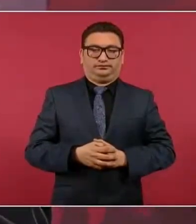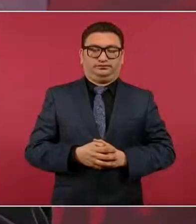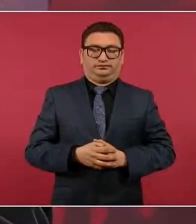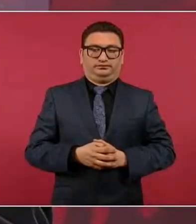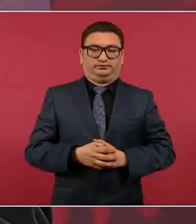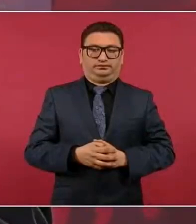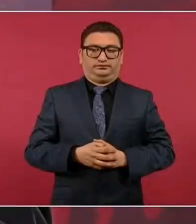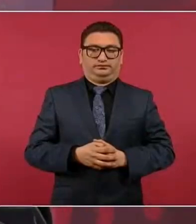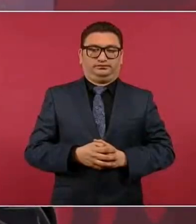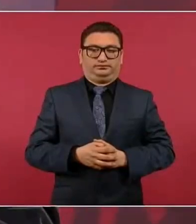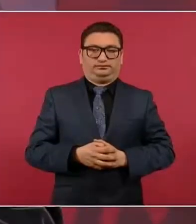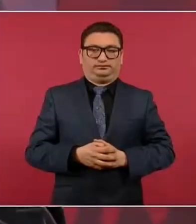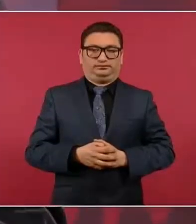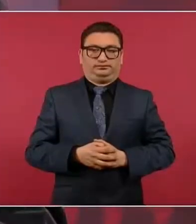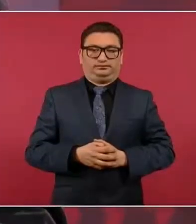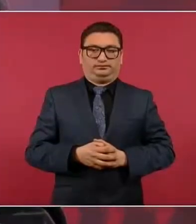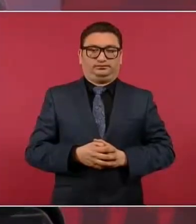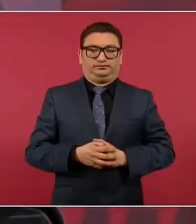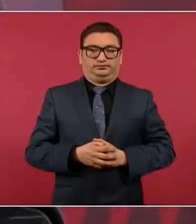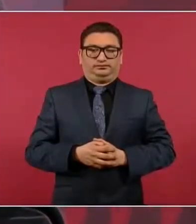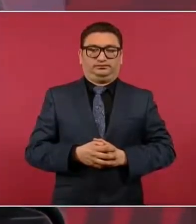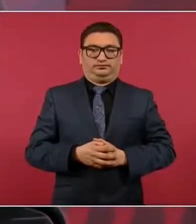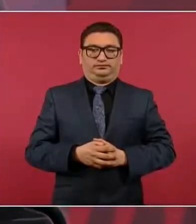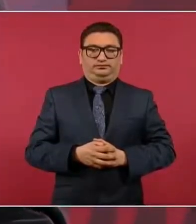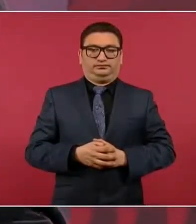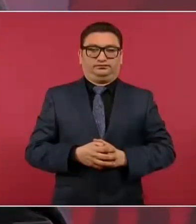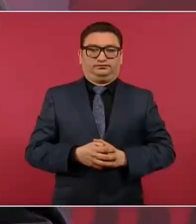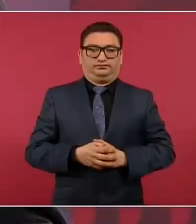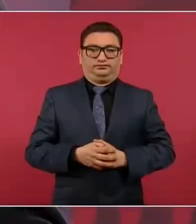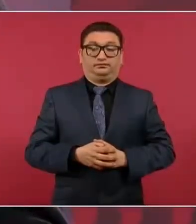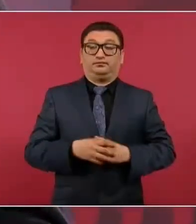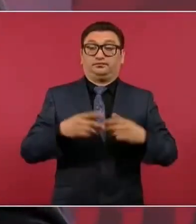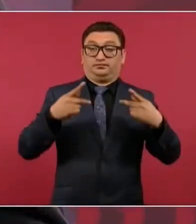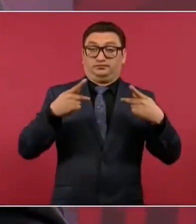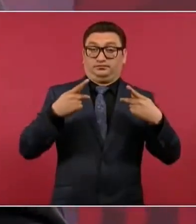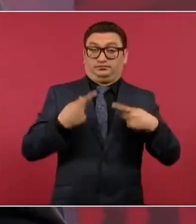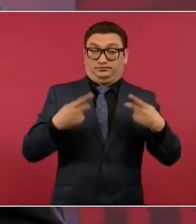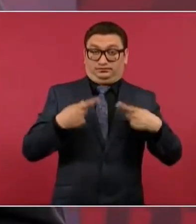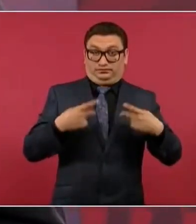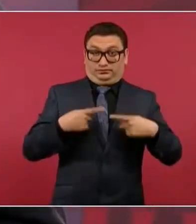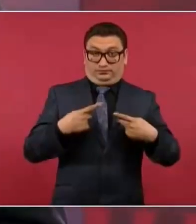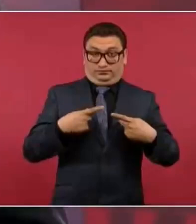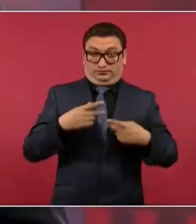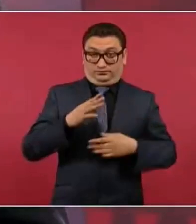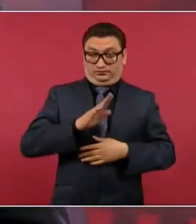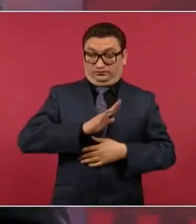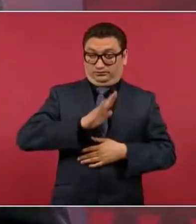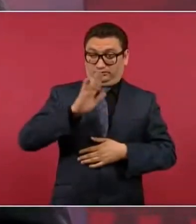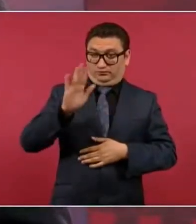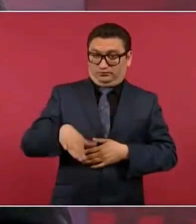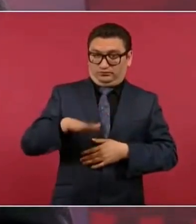muchas muertes por consumo.